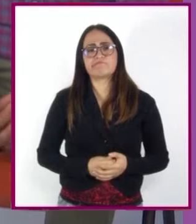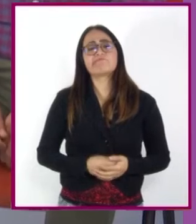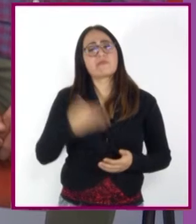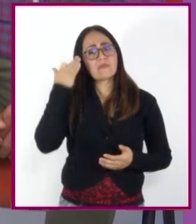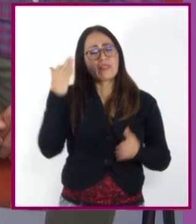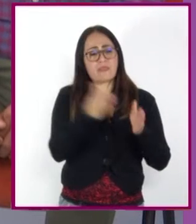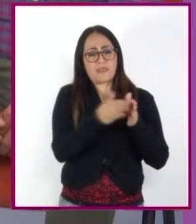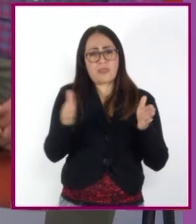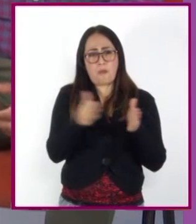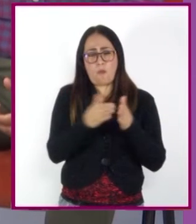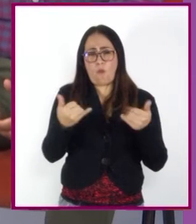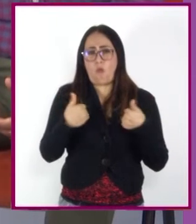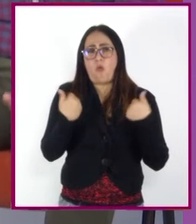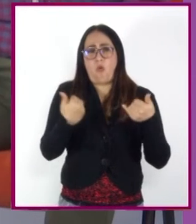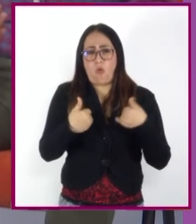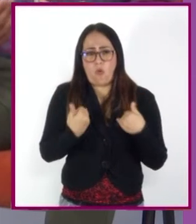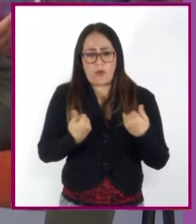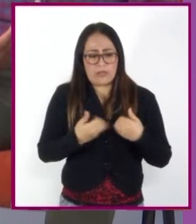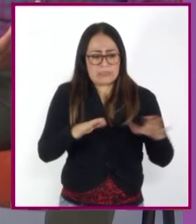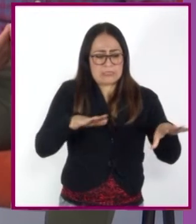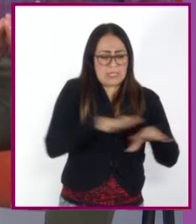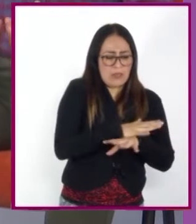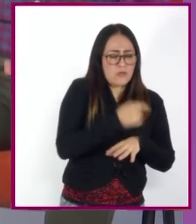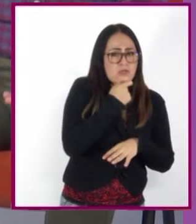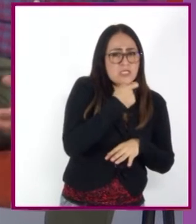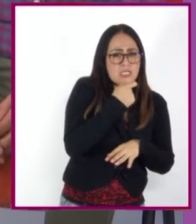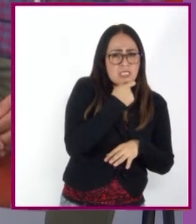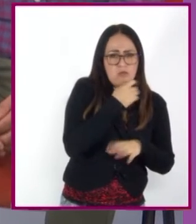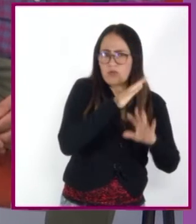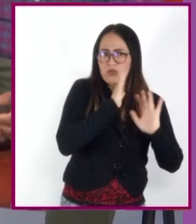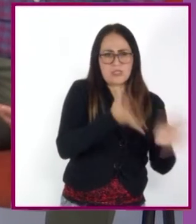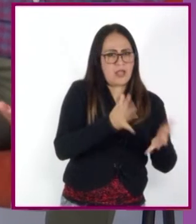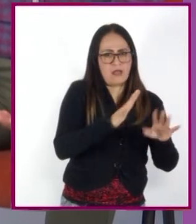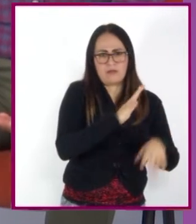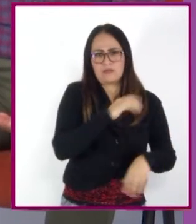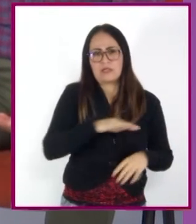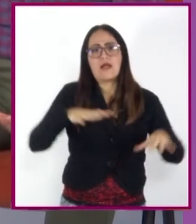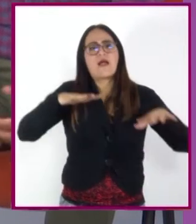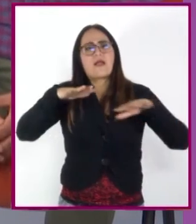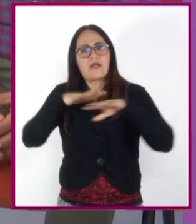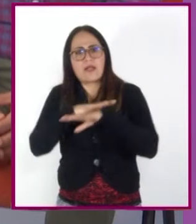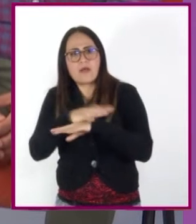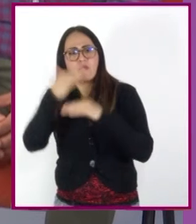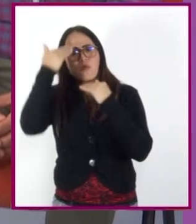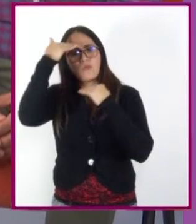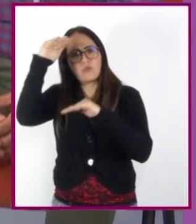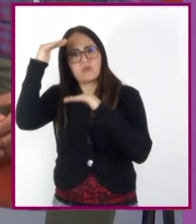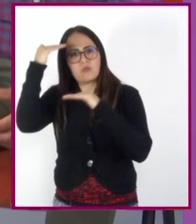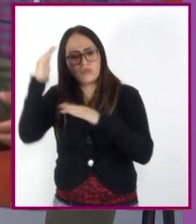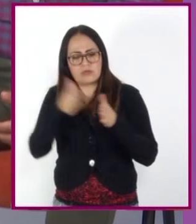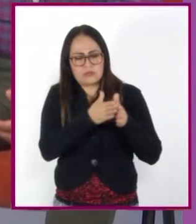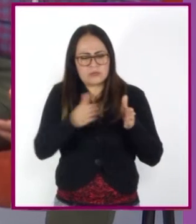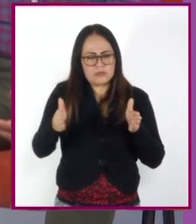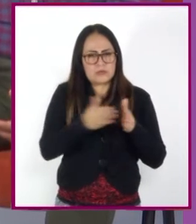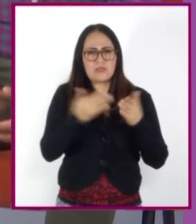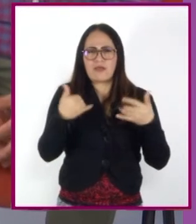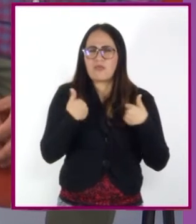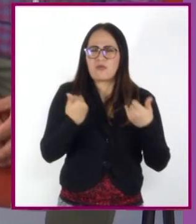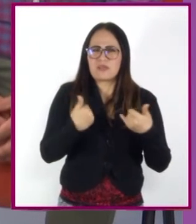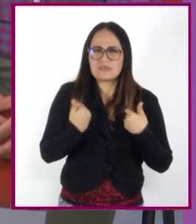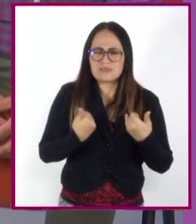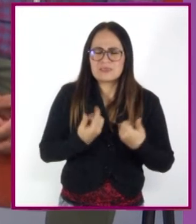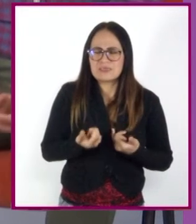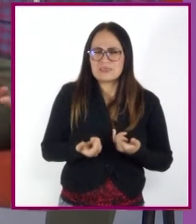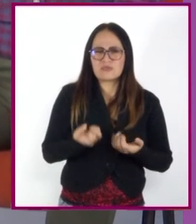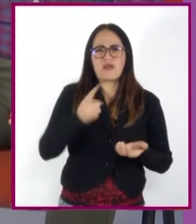un reto al ser la transición entre dejar de ser niño o niña para comportarnos como personas adultas, esto genera